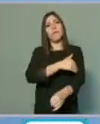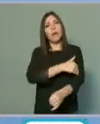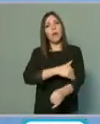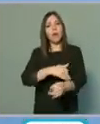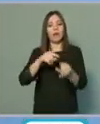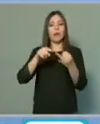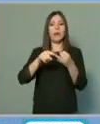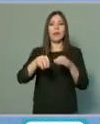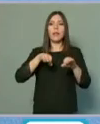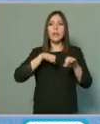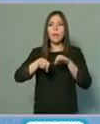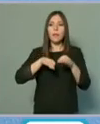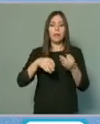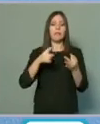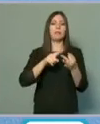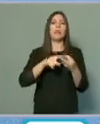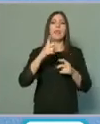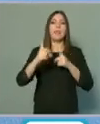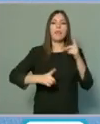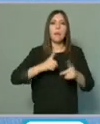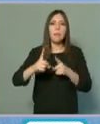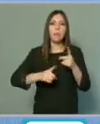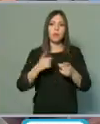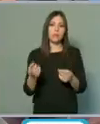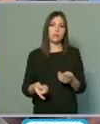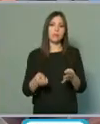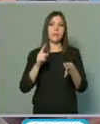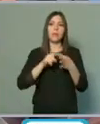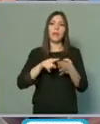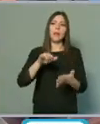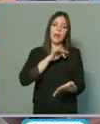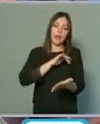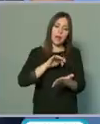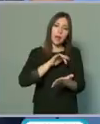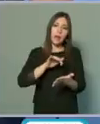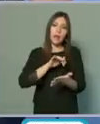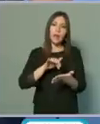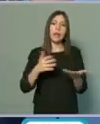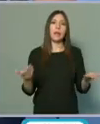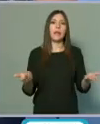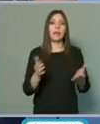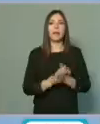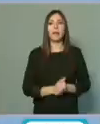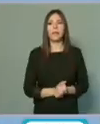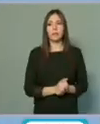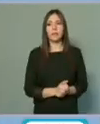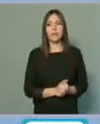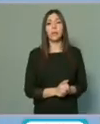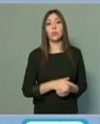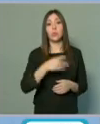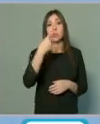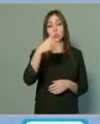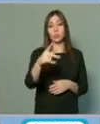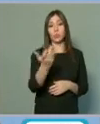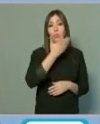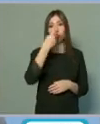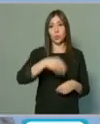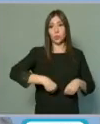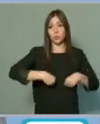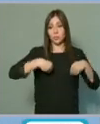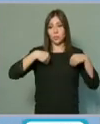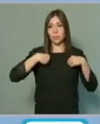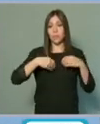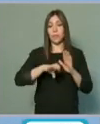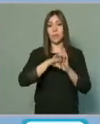trabajo, el deporte también. Claro, la lectura que para ti es tan importante. También, pues por eso estamos aquí en la biblioteca. Estas son áreas de la vida. Y dice Javier de la